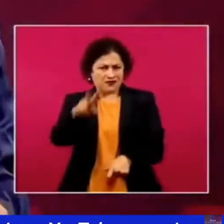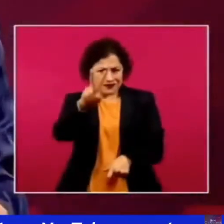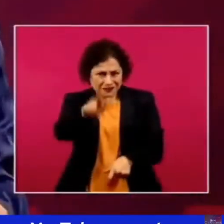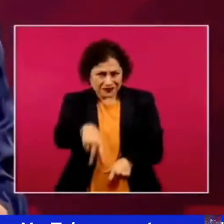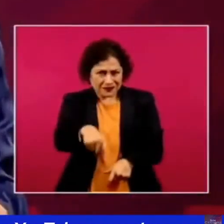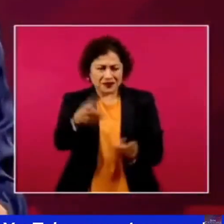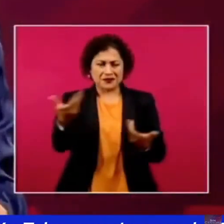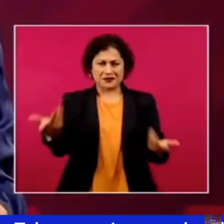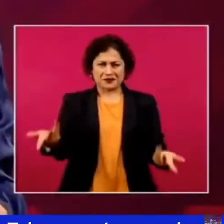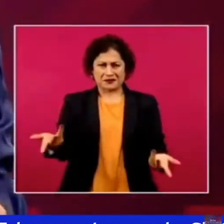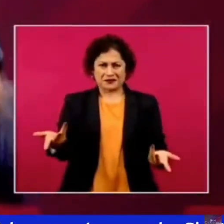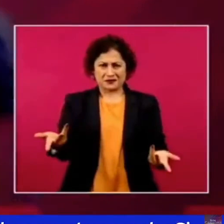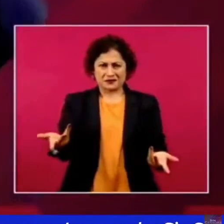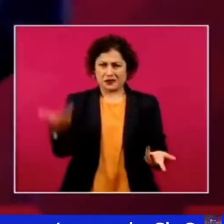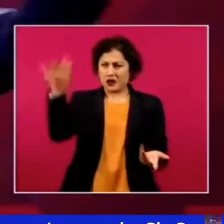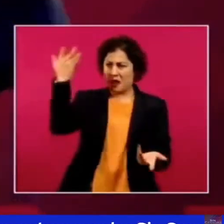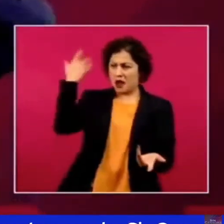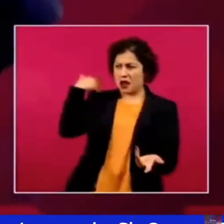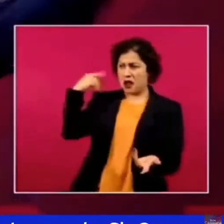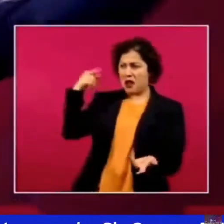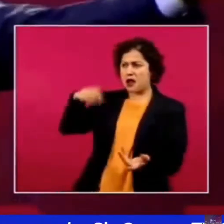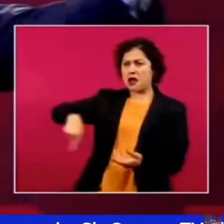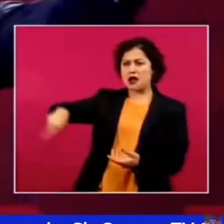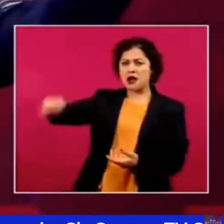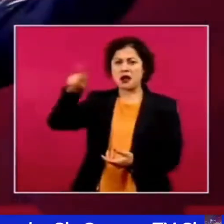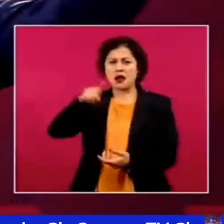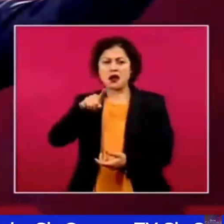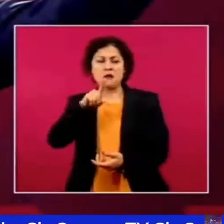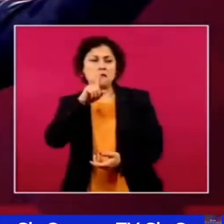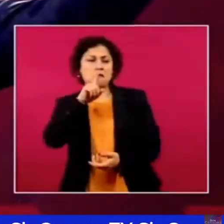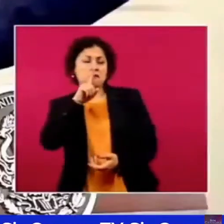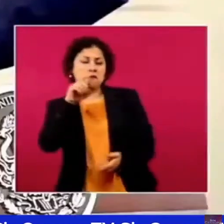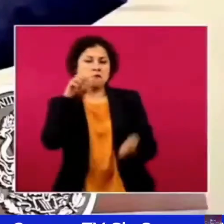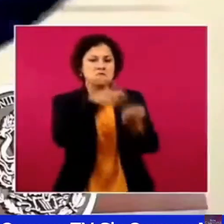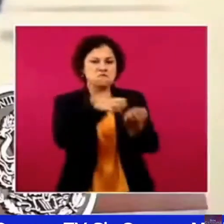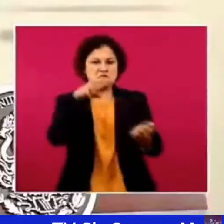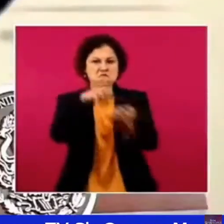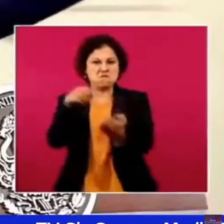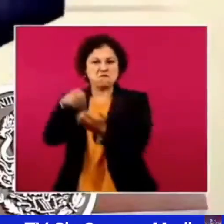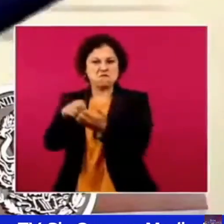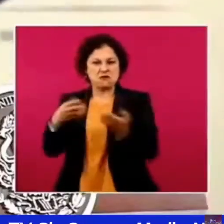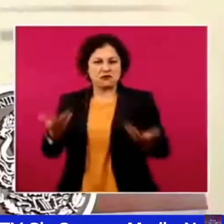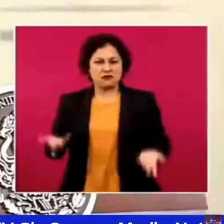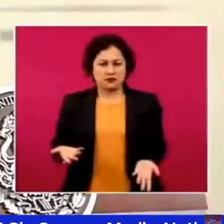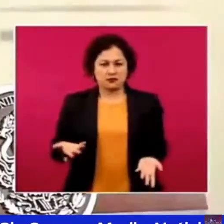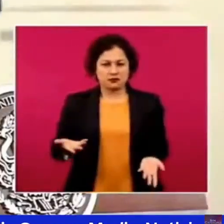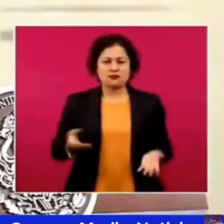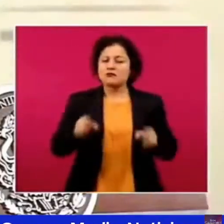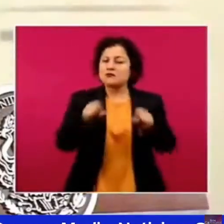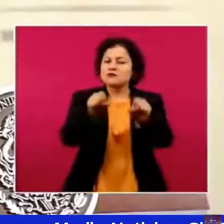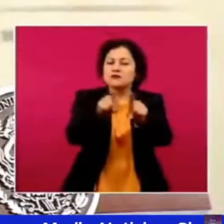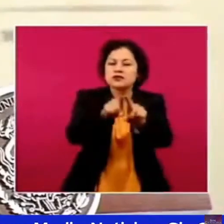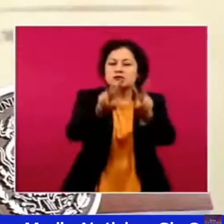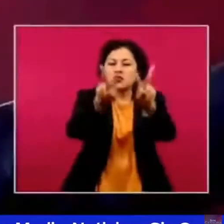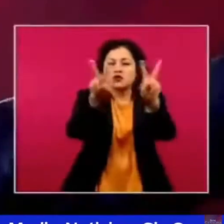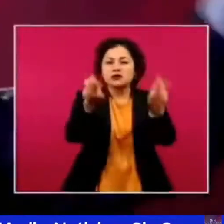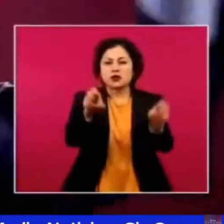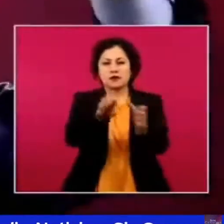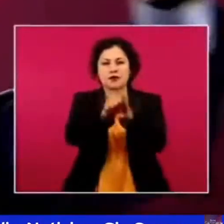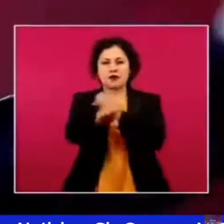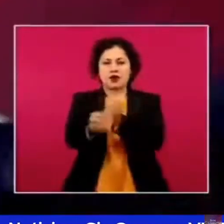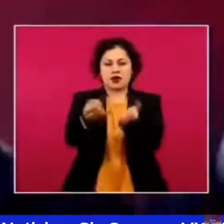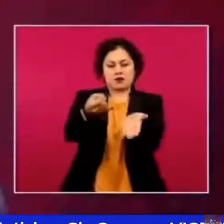engañaban. Es como lo de los impuestos. No pagan impuestos